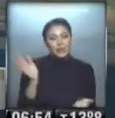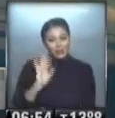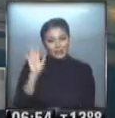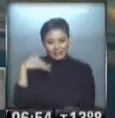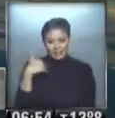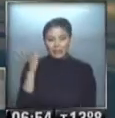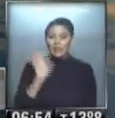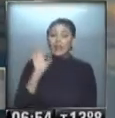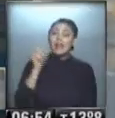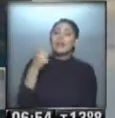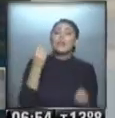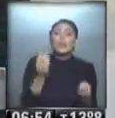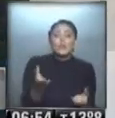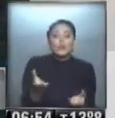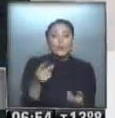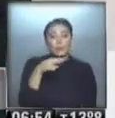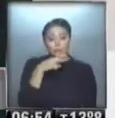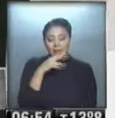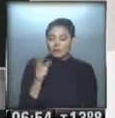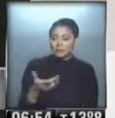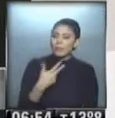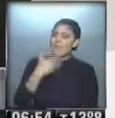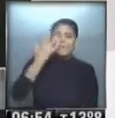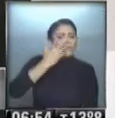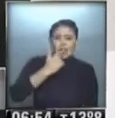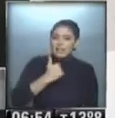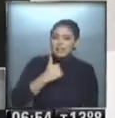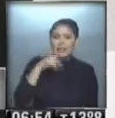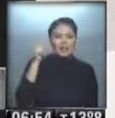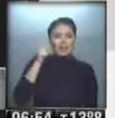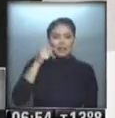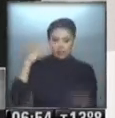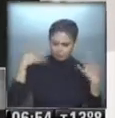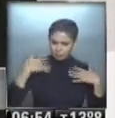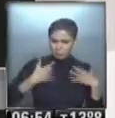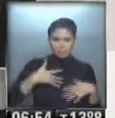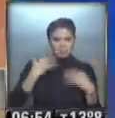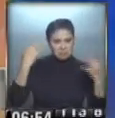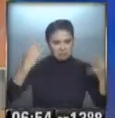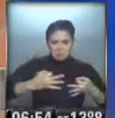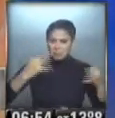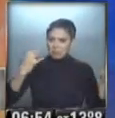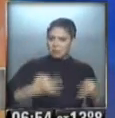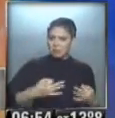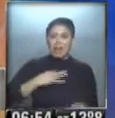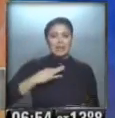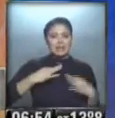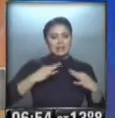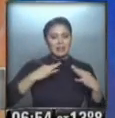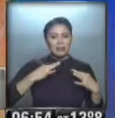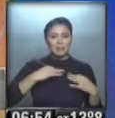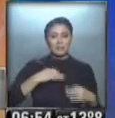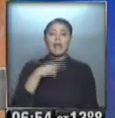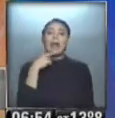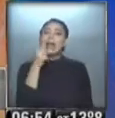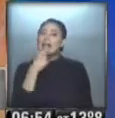Nadia. Hola Cari, buen comienzo de viernes para todos. Me encanta el look de Cari, hoy bien punk, ¿eh? Ah, Cari, con una remera, Cari tiene